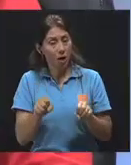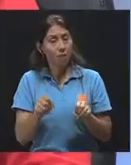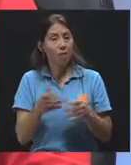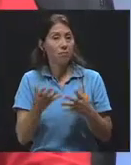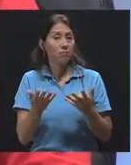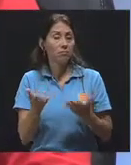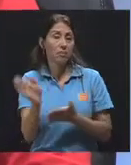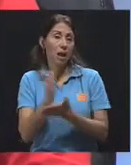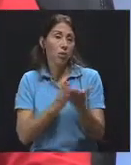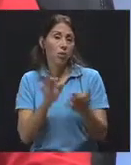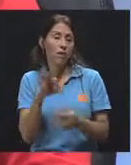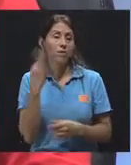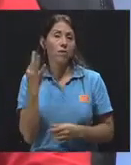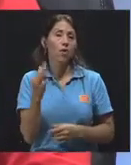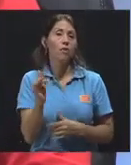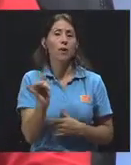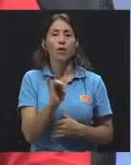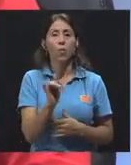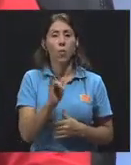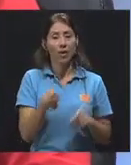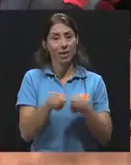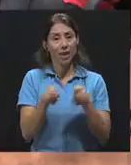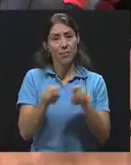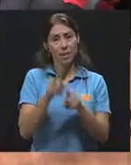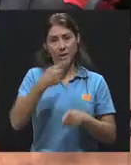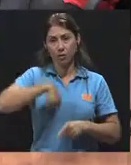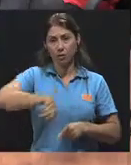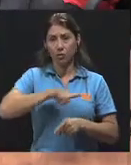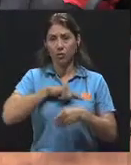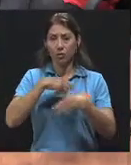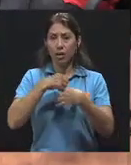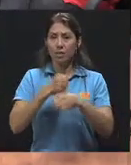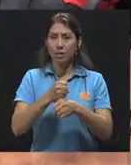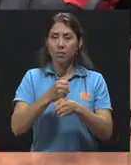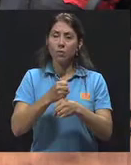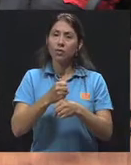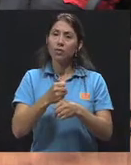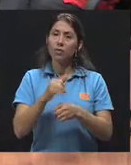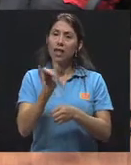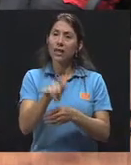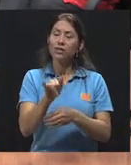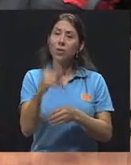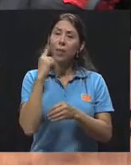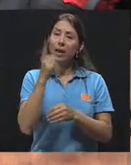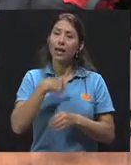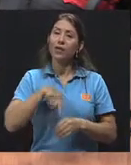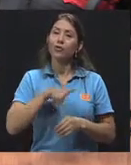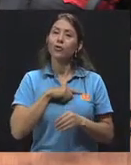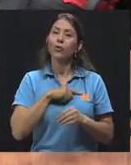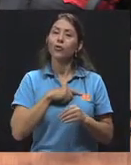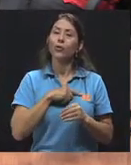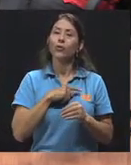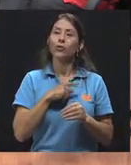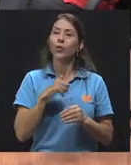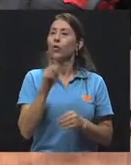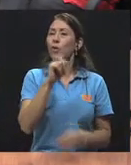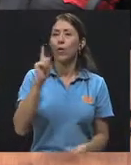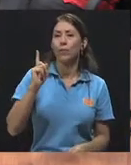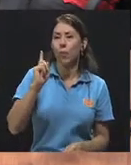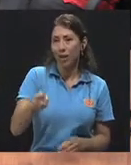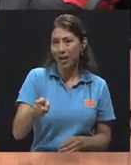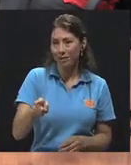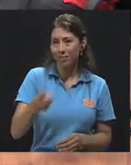claro, sí, entonces, sí, de alguna forma como que también hacemos todo esto para ponernos un poco al nivel de los participantes y no intentar